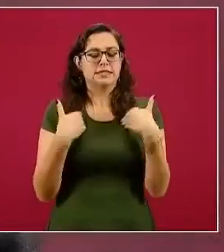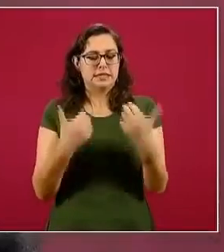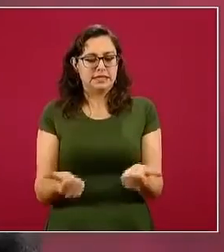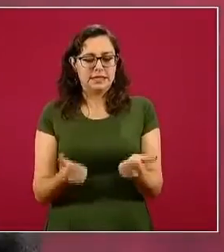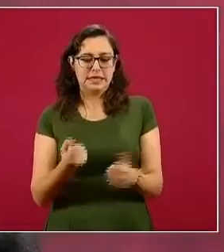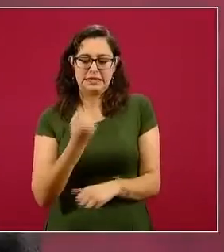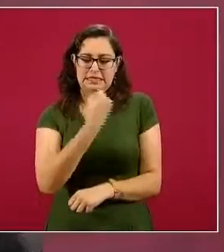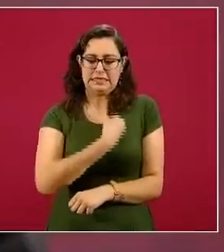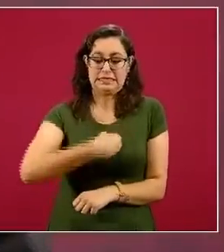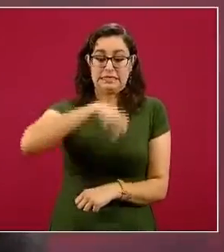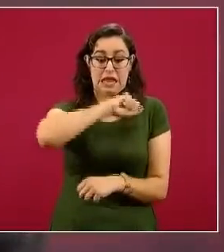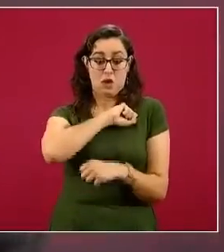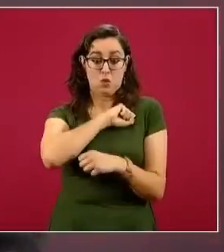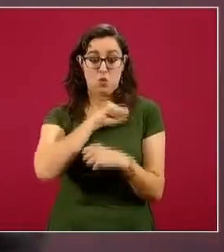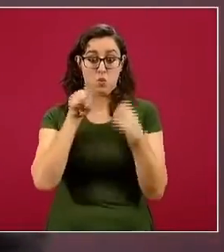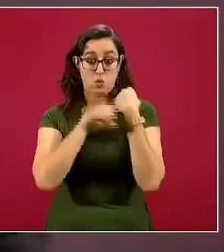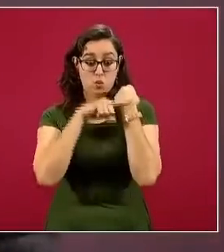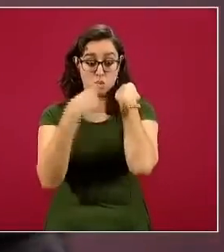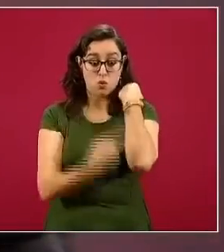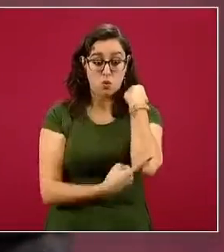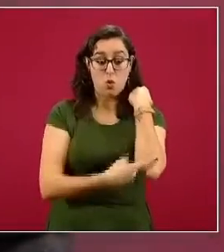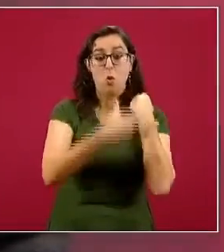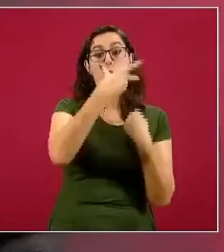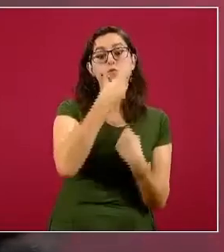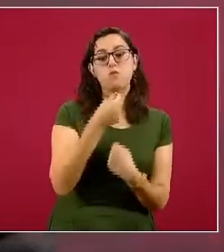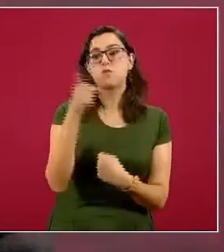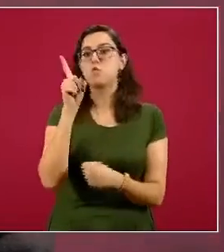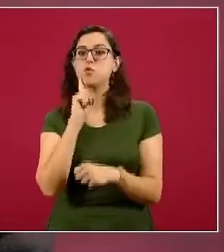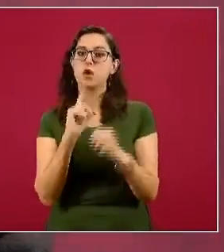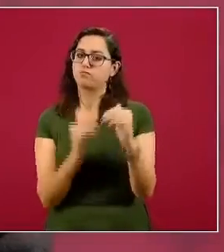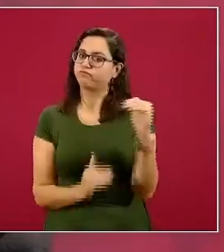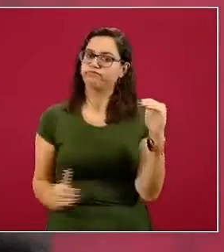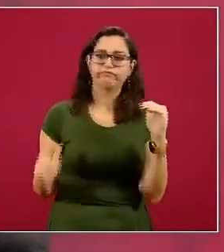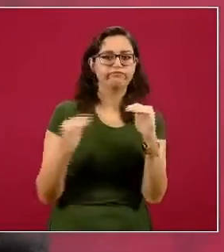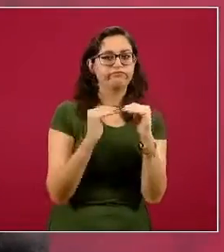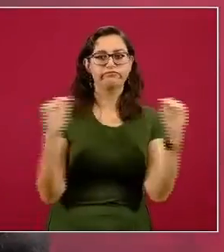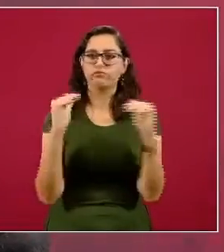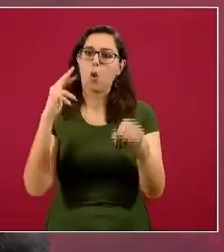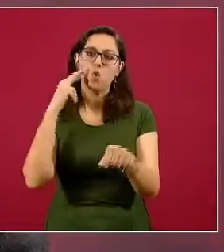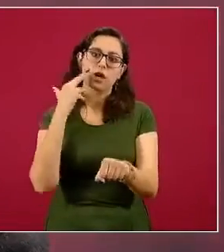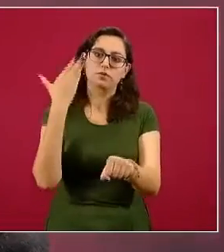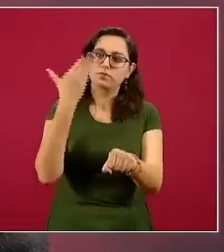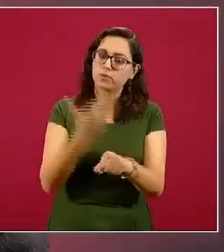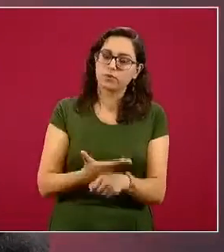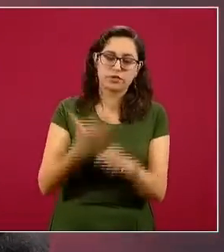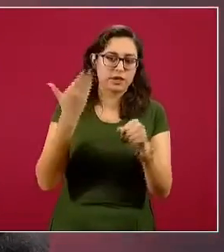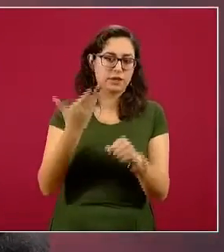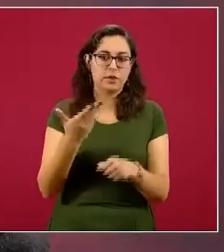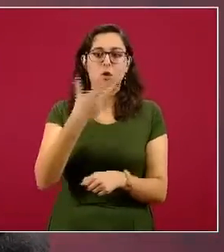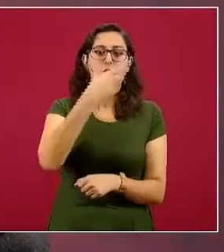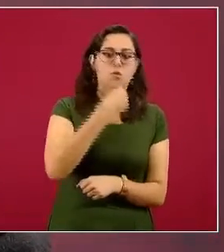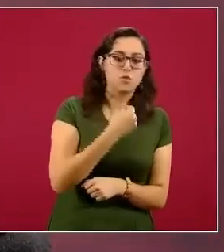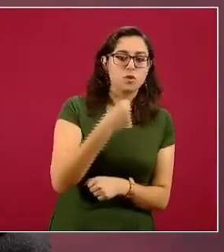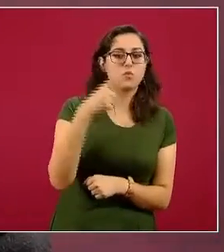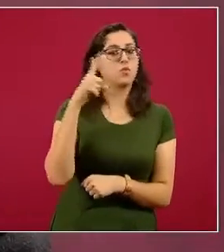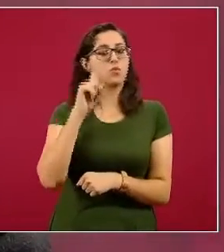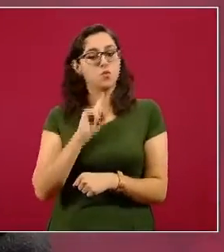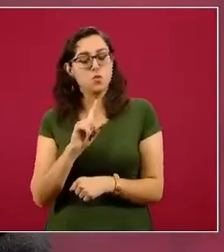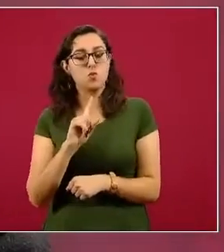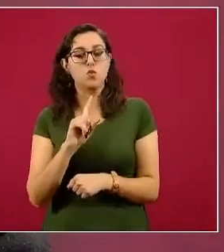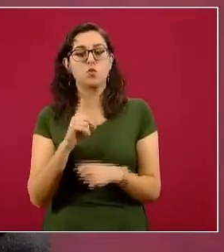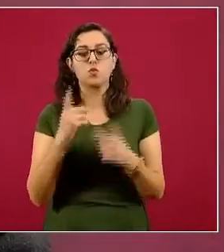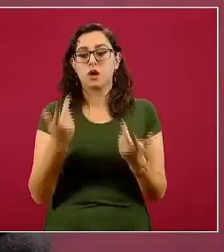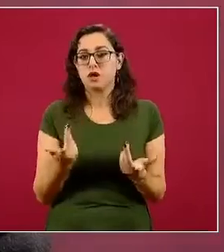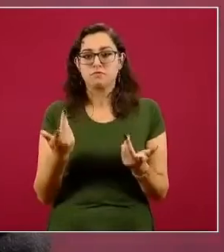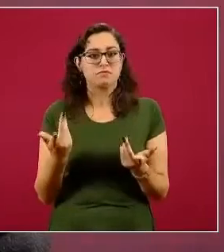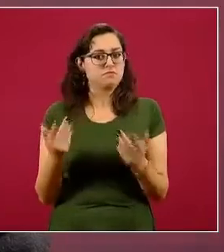como un asunto equitativo, como un asunto de pares, cuando se trata de una pareja de hombres y mujeres o de mujeres